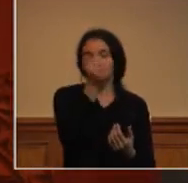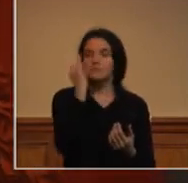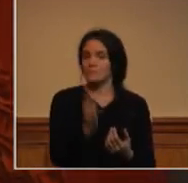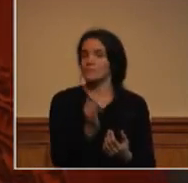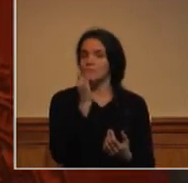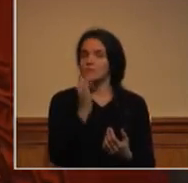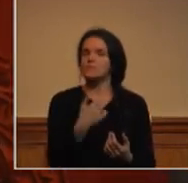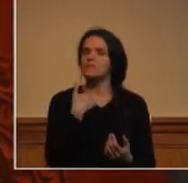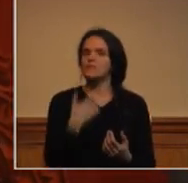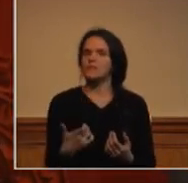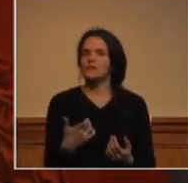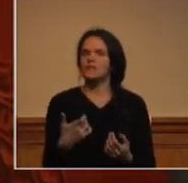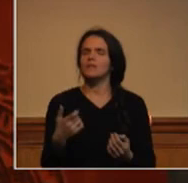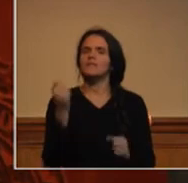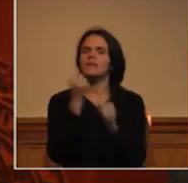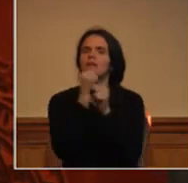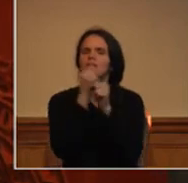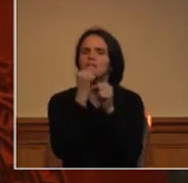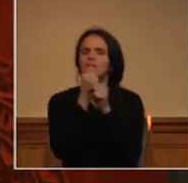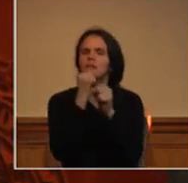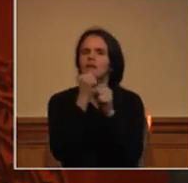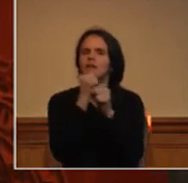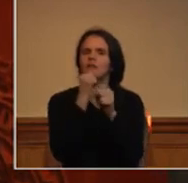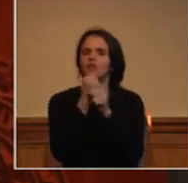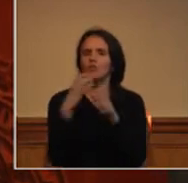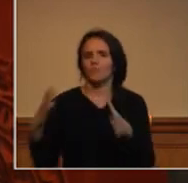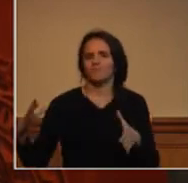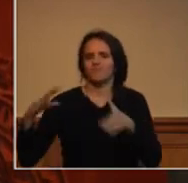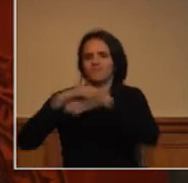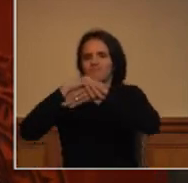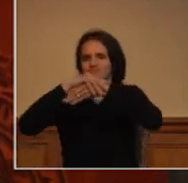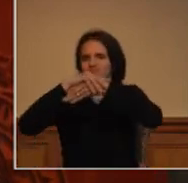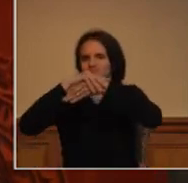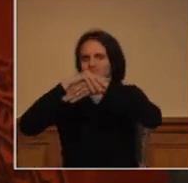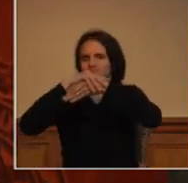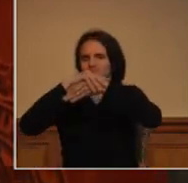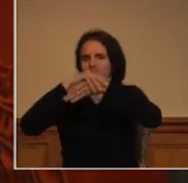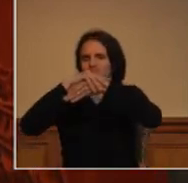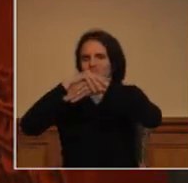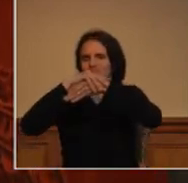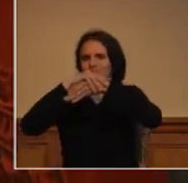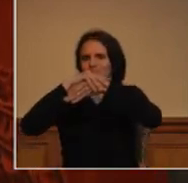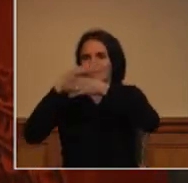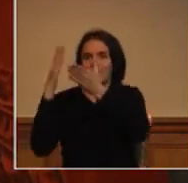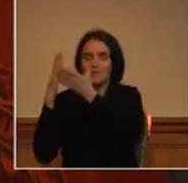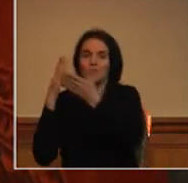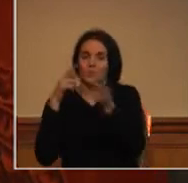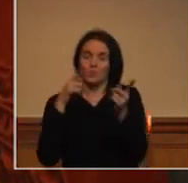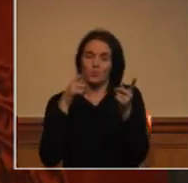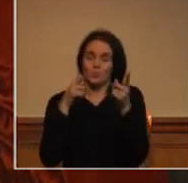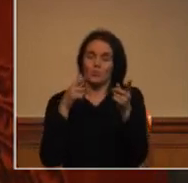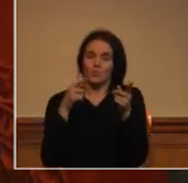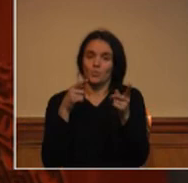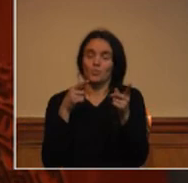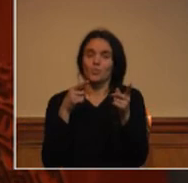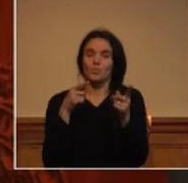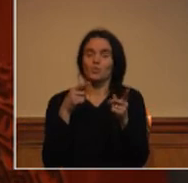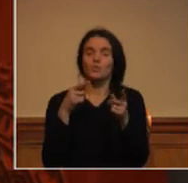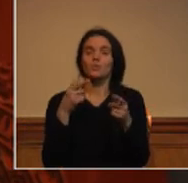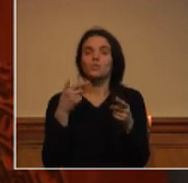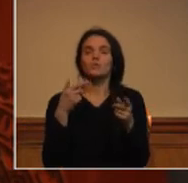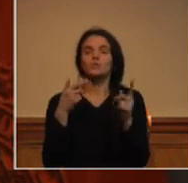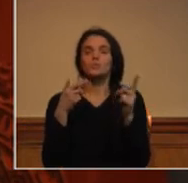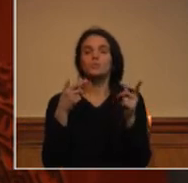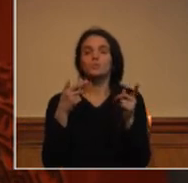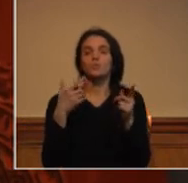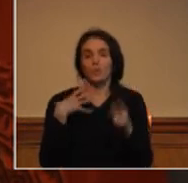siempre es que hagan un trabajo lo más mancomunado y lo más en equipo que sea posible. Tú, donde sea atendido,